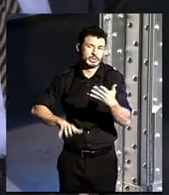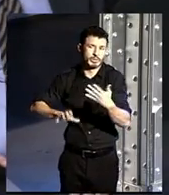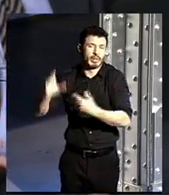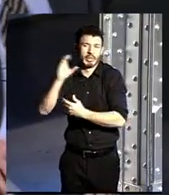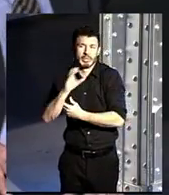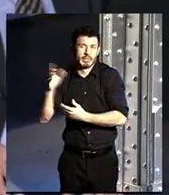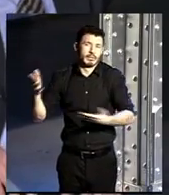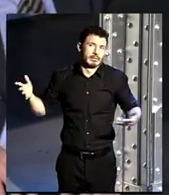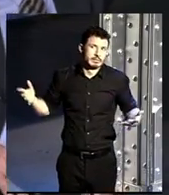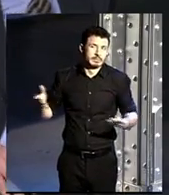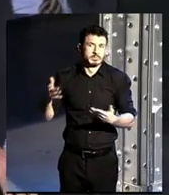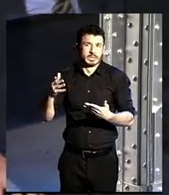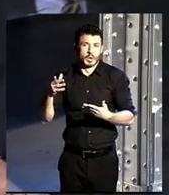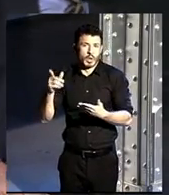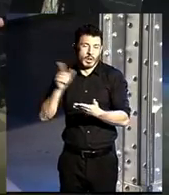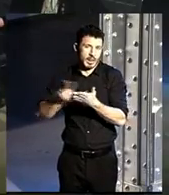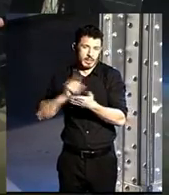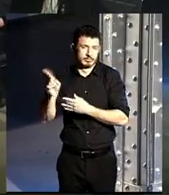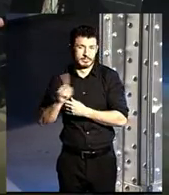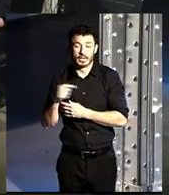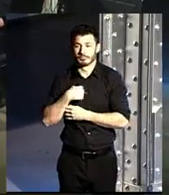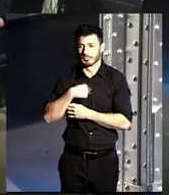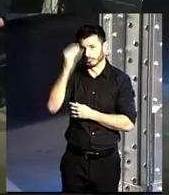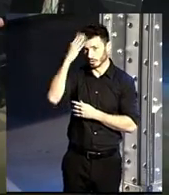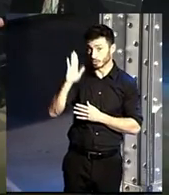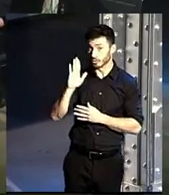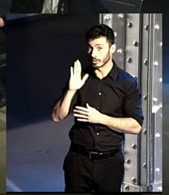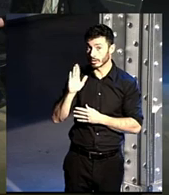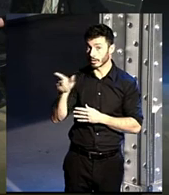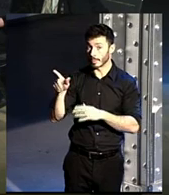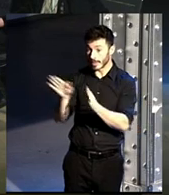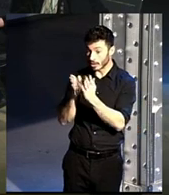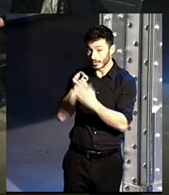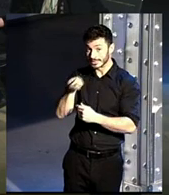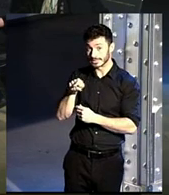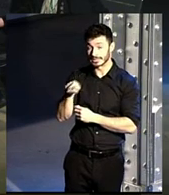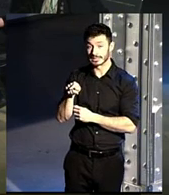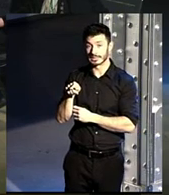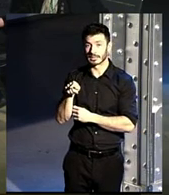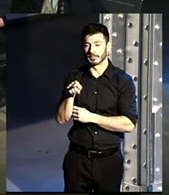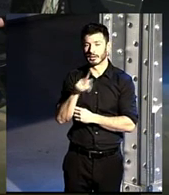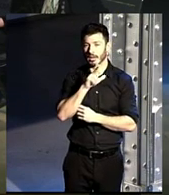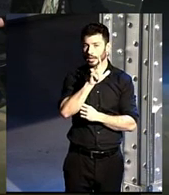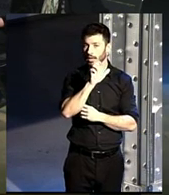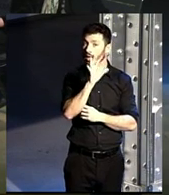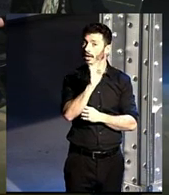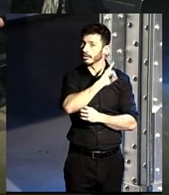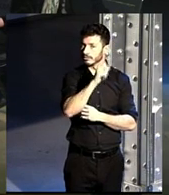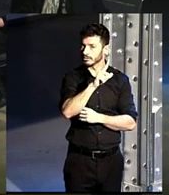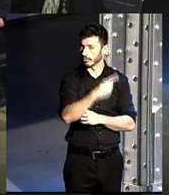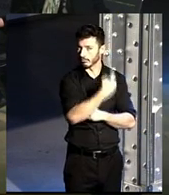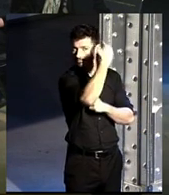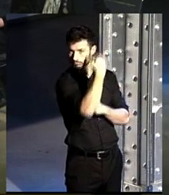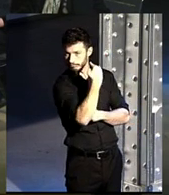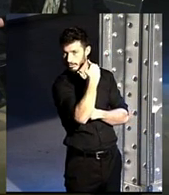digamos, no Lo que literarios. pasa es que él, digamos. entiendo que en esa novela, como él tenía también por mandato de Hetzel que incluir determinadas